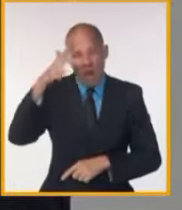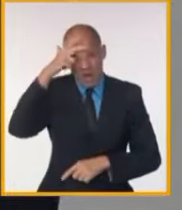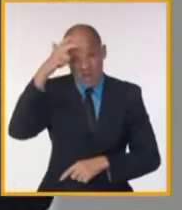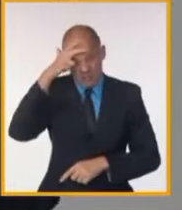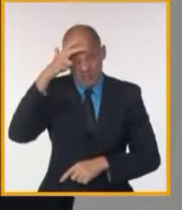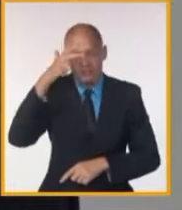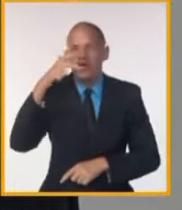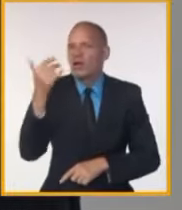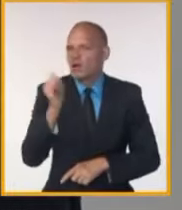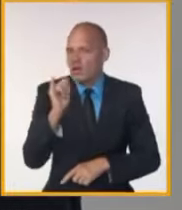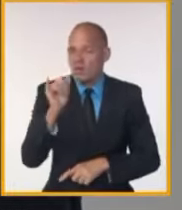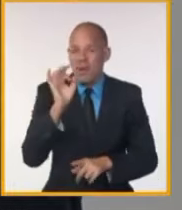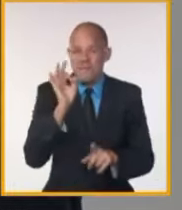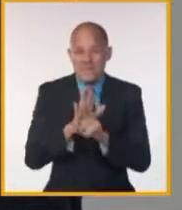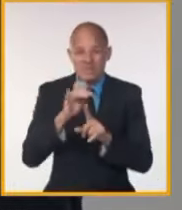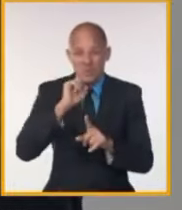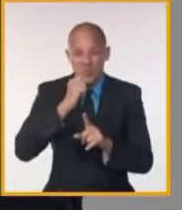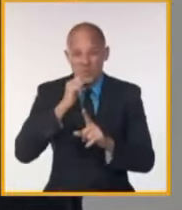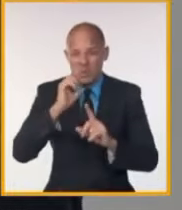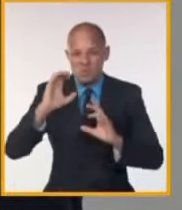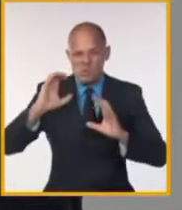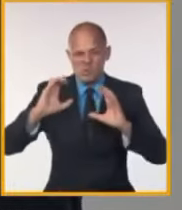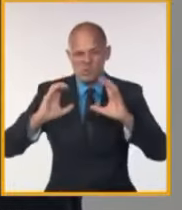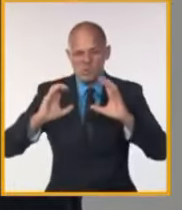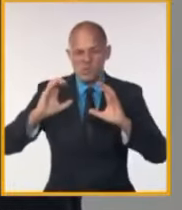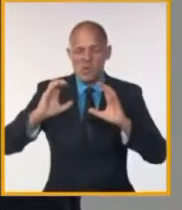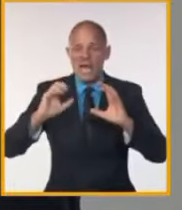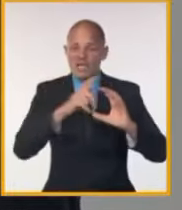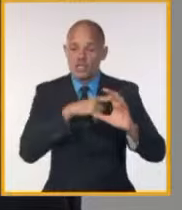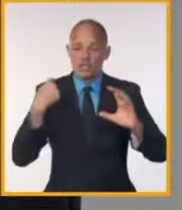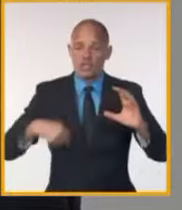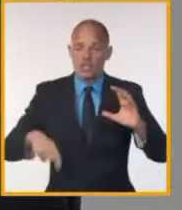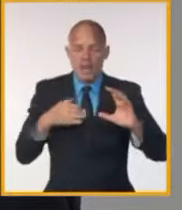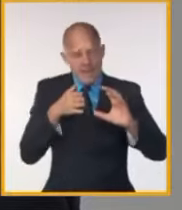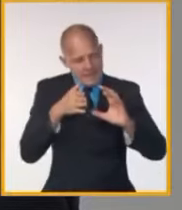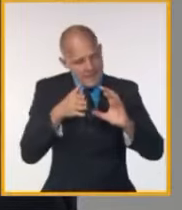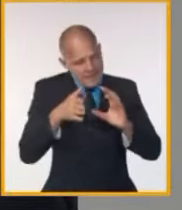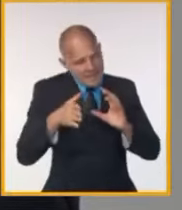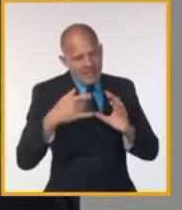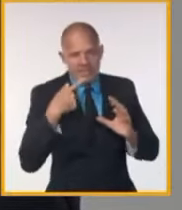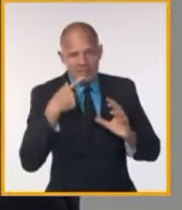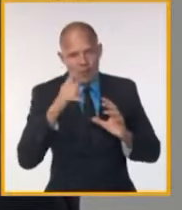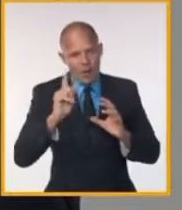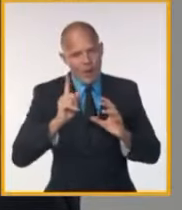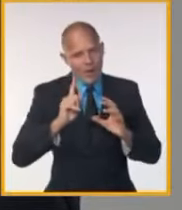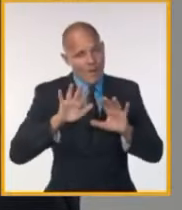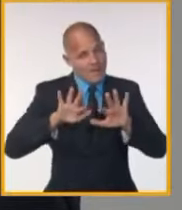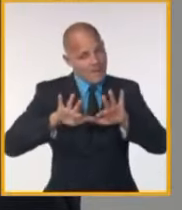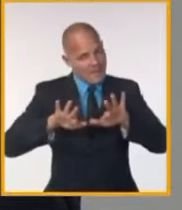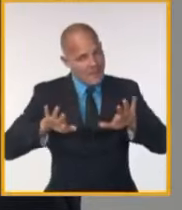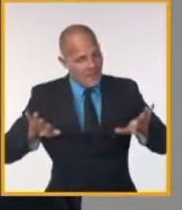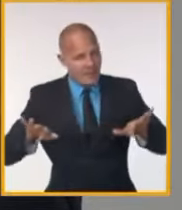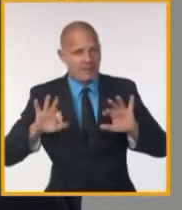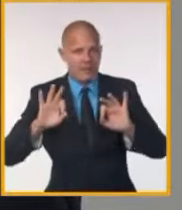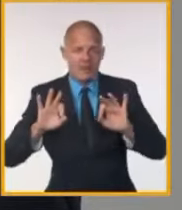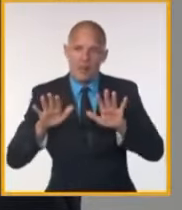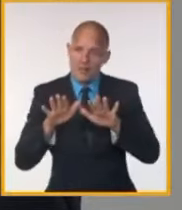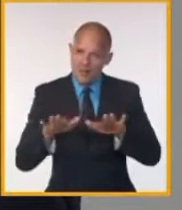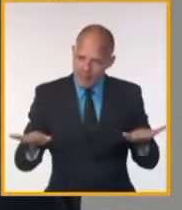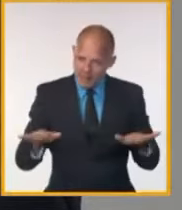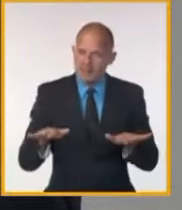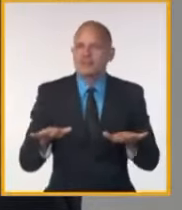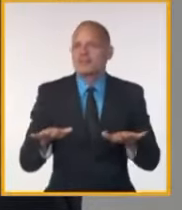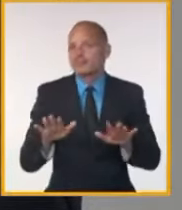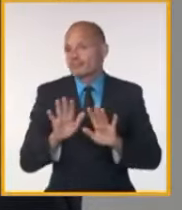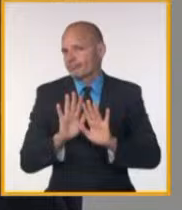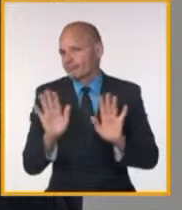logrado esta situación impedir que los países del Golfo que están